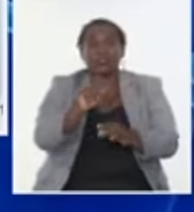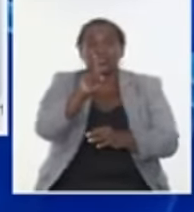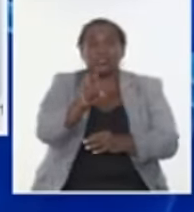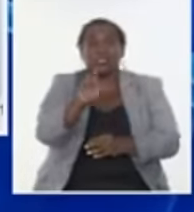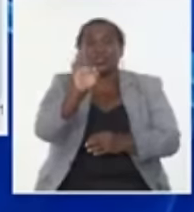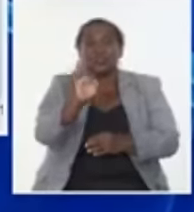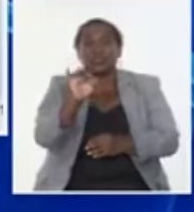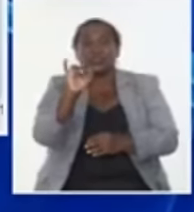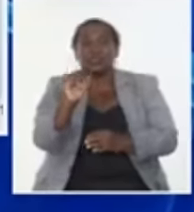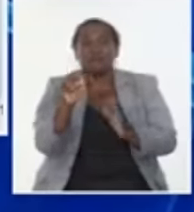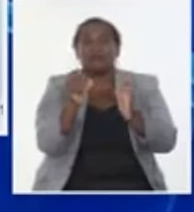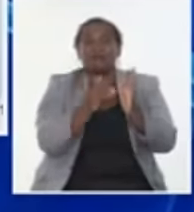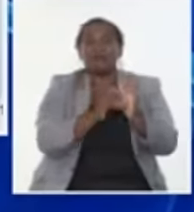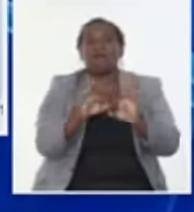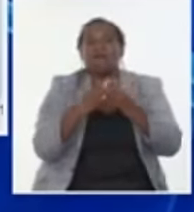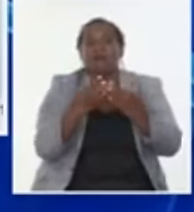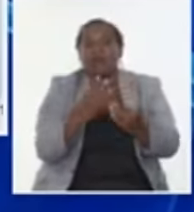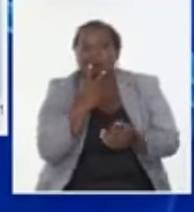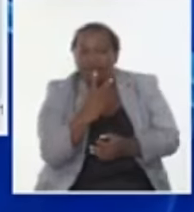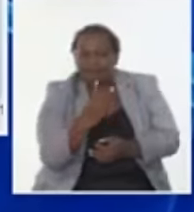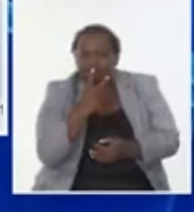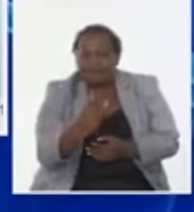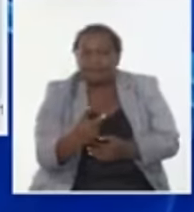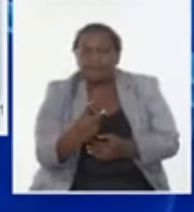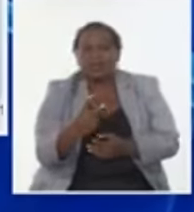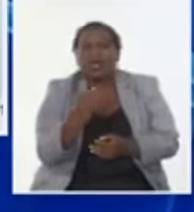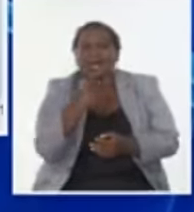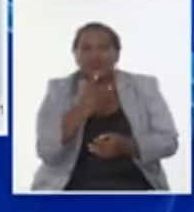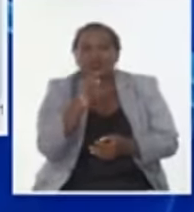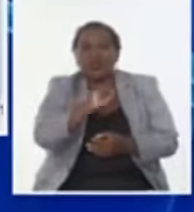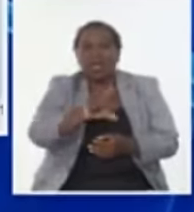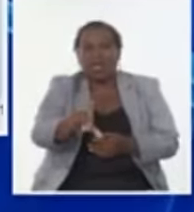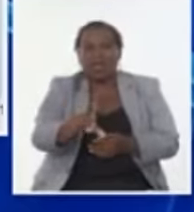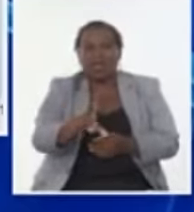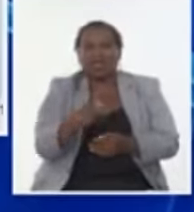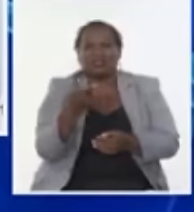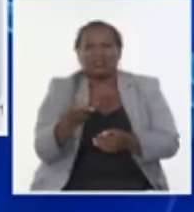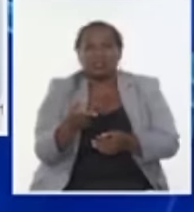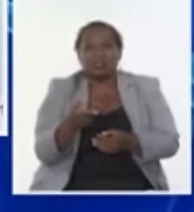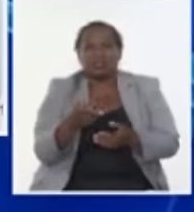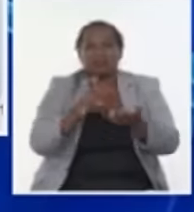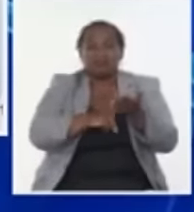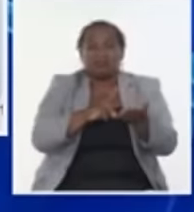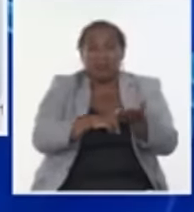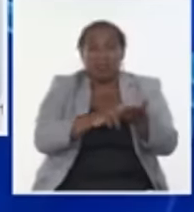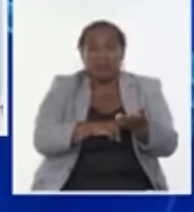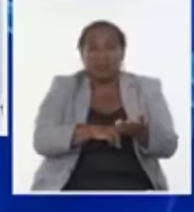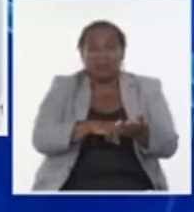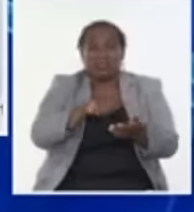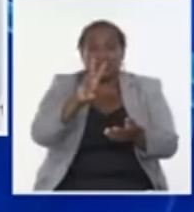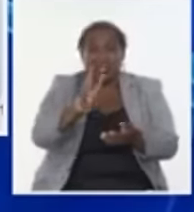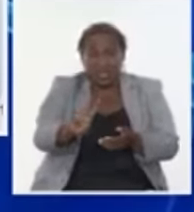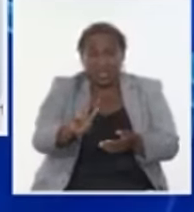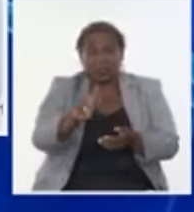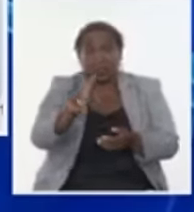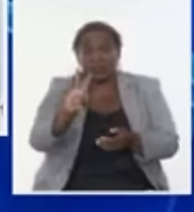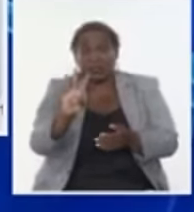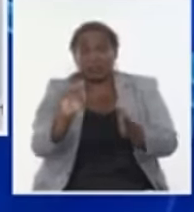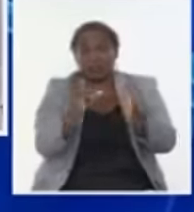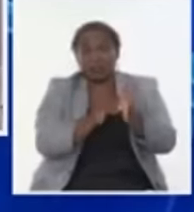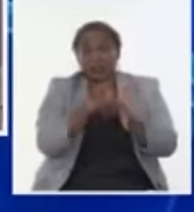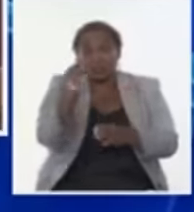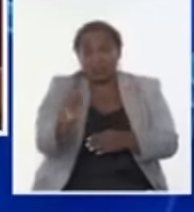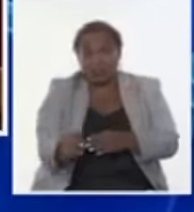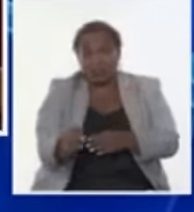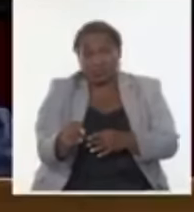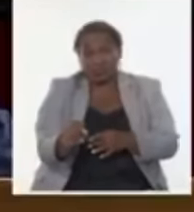186.000 familias integradas por 324.000 personas, así como a un grupo de